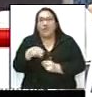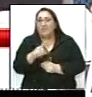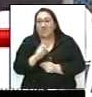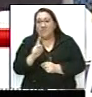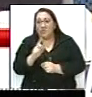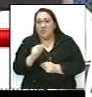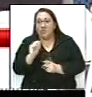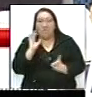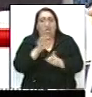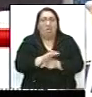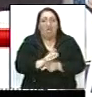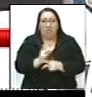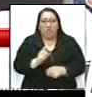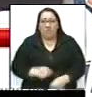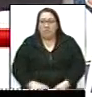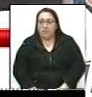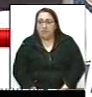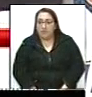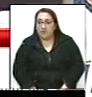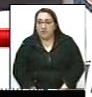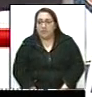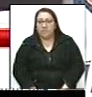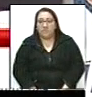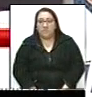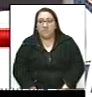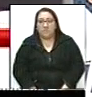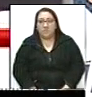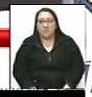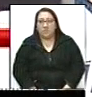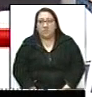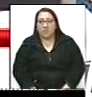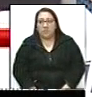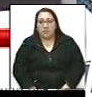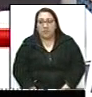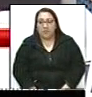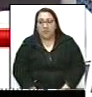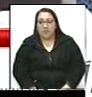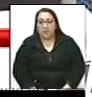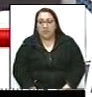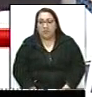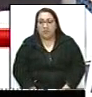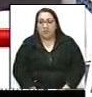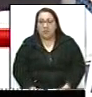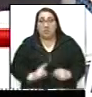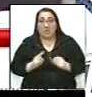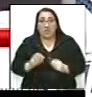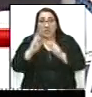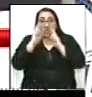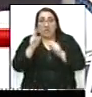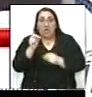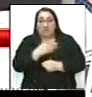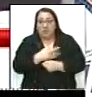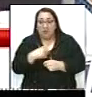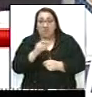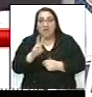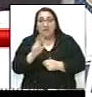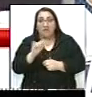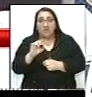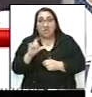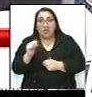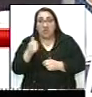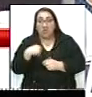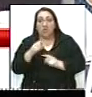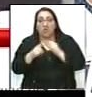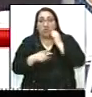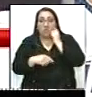Así no es a la prepotencia. Esto es en la casa de la democracia, y acá tenemos que respetar las situaciones, y el presidente Vizcarrejo sí tendría que hacer una